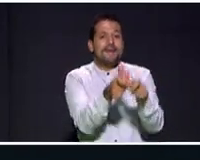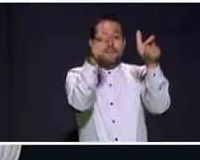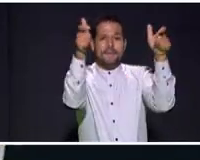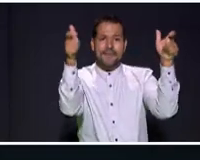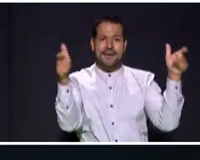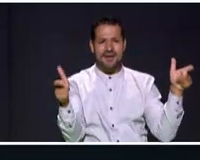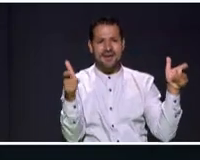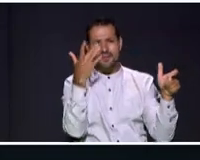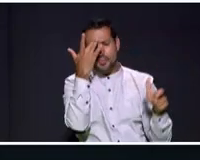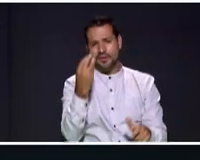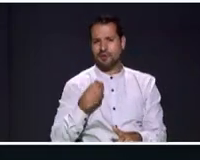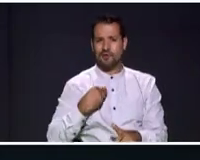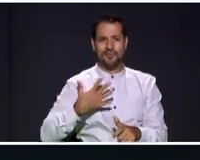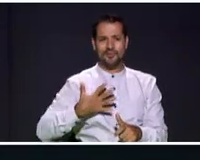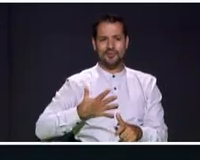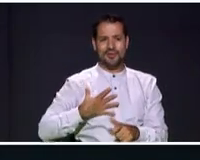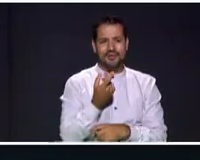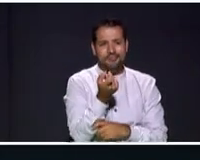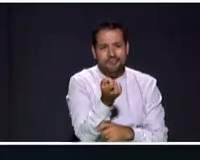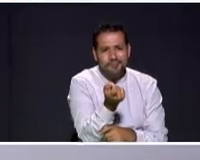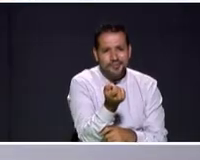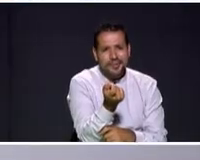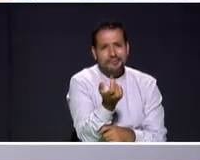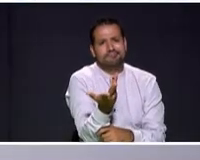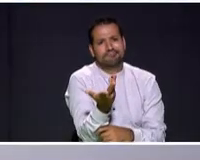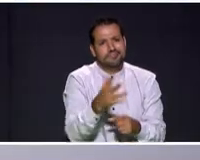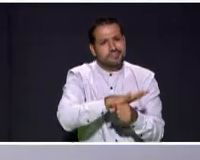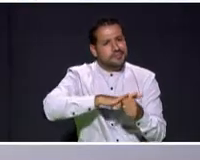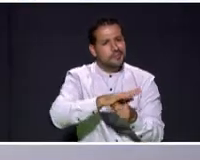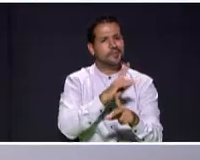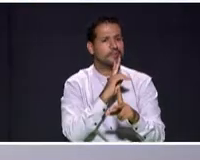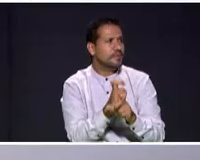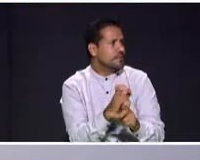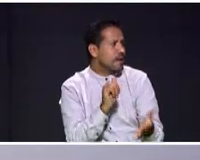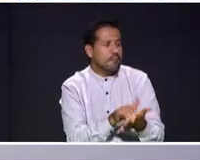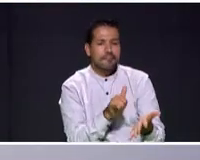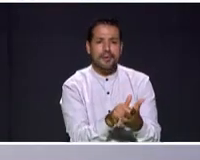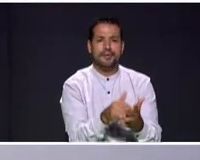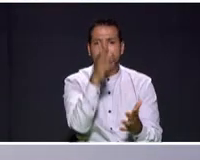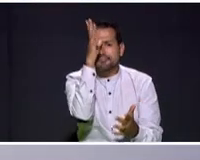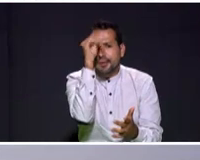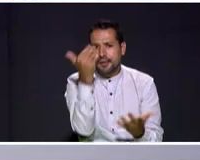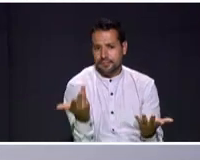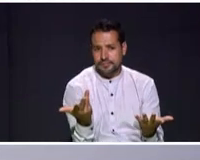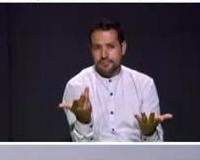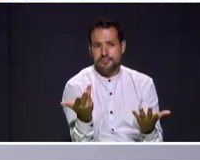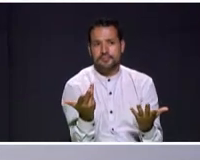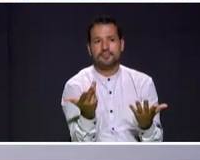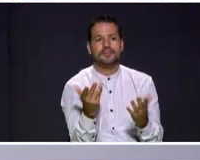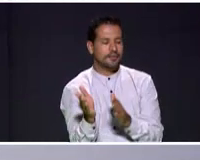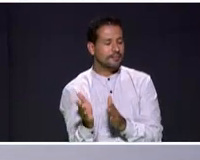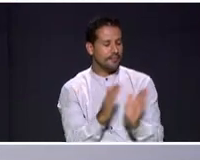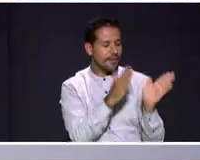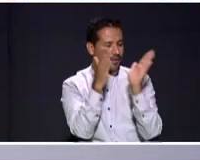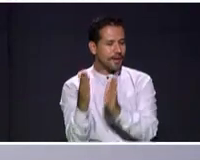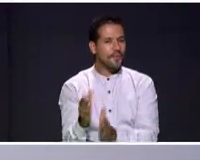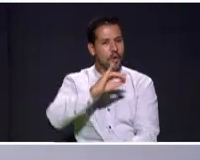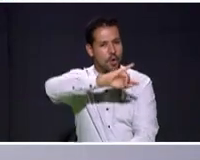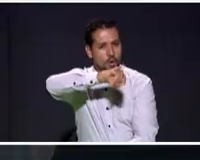quitó la oportunidad gracias cándida de la sociedad gracias candidato por su opinión y ahora escuchamos a juan felipe palau su